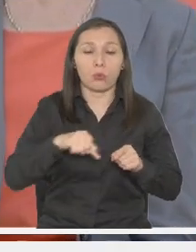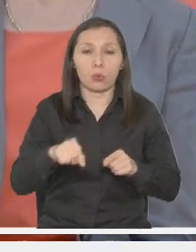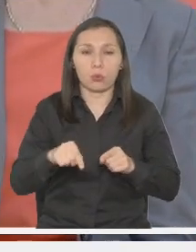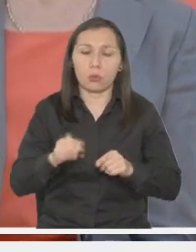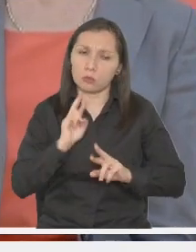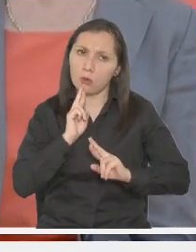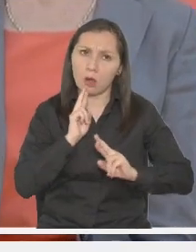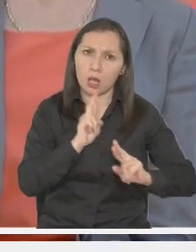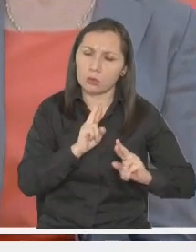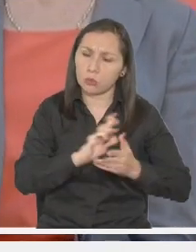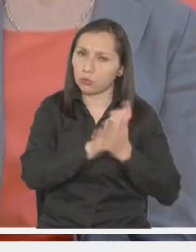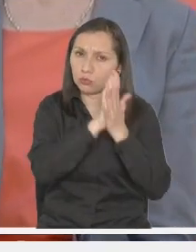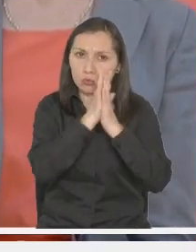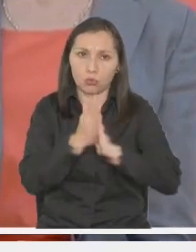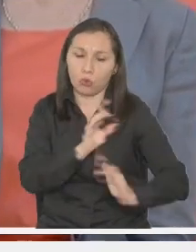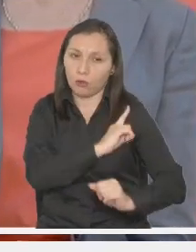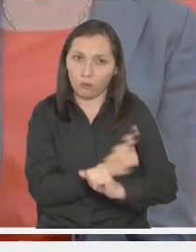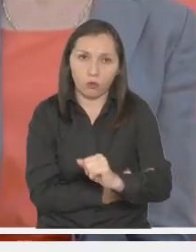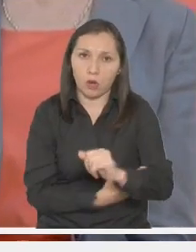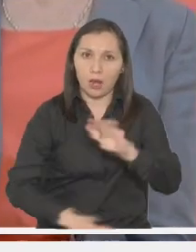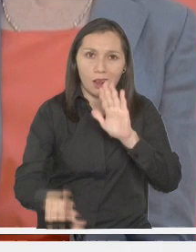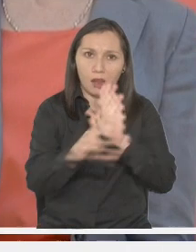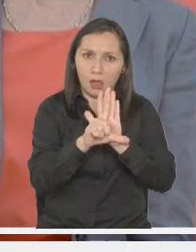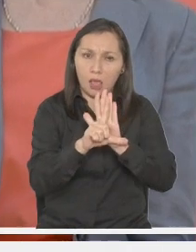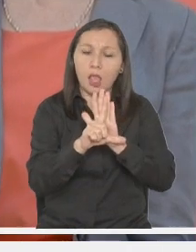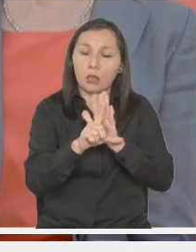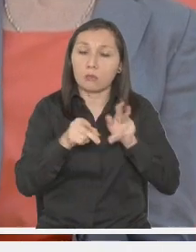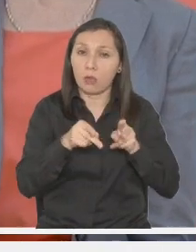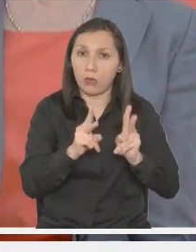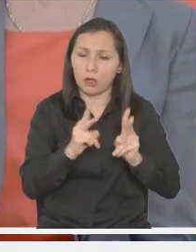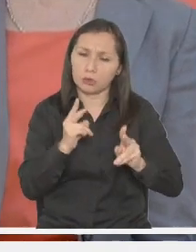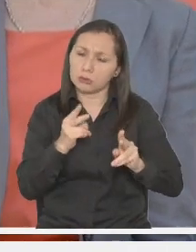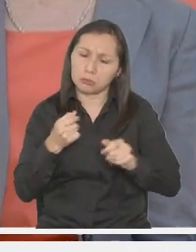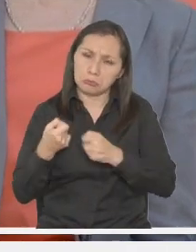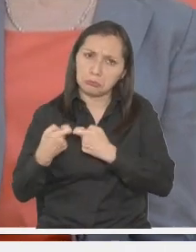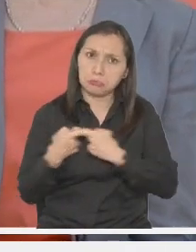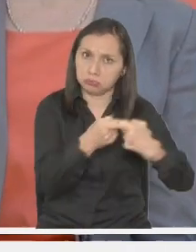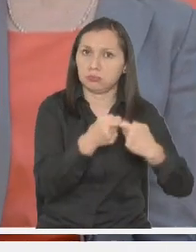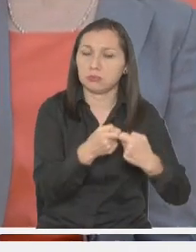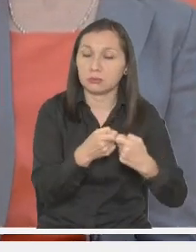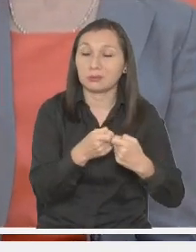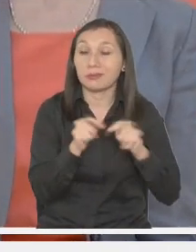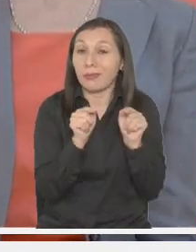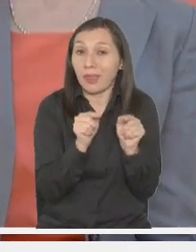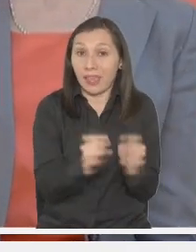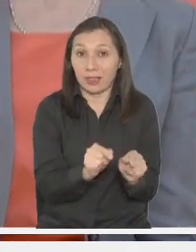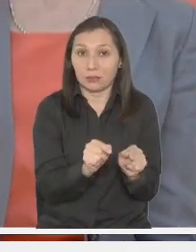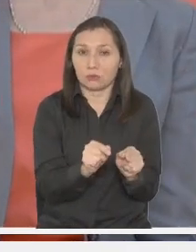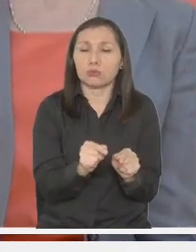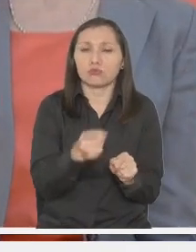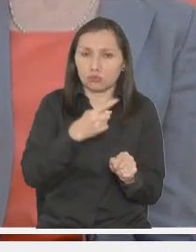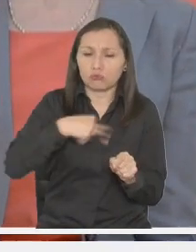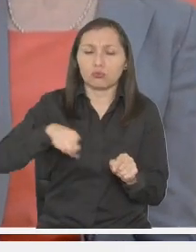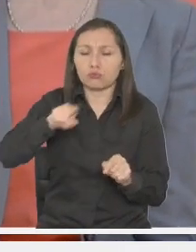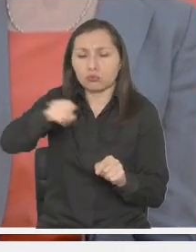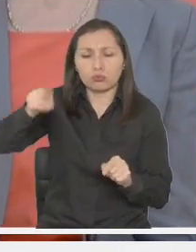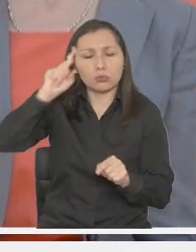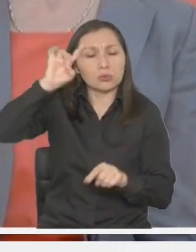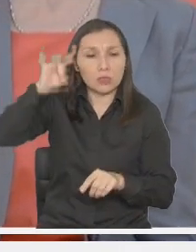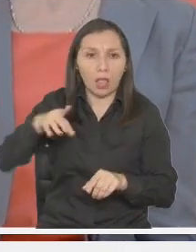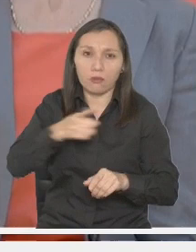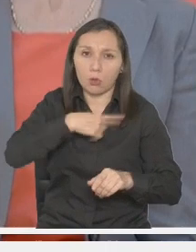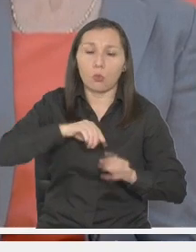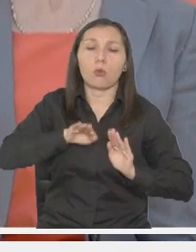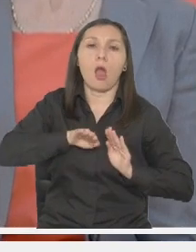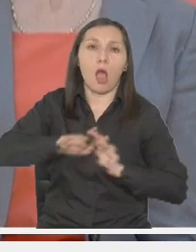van a responder con toda la fuerza de la ley y el derecho. Y en esto cuentan, como saben, con